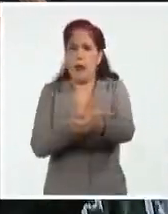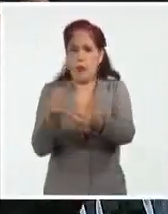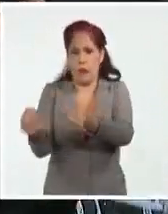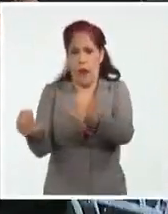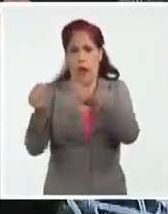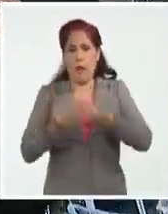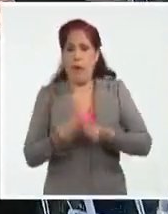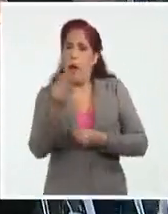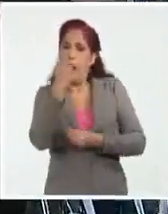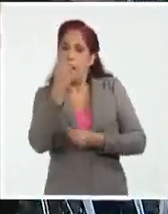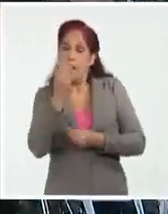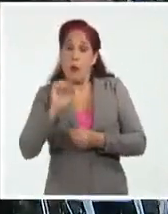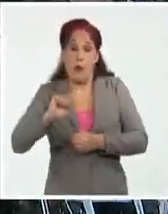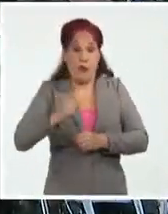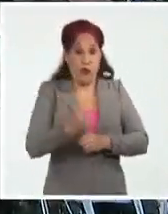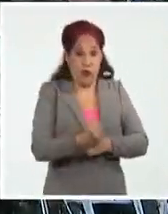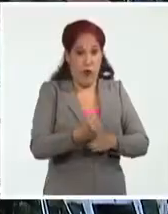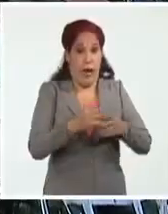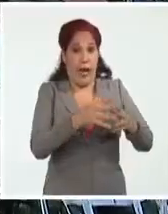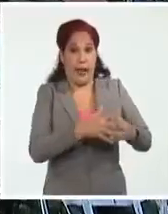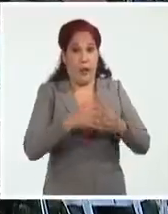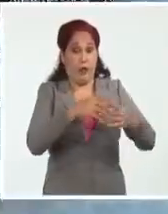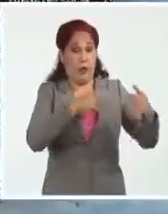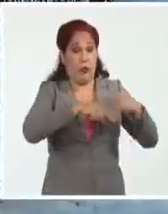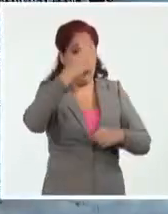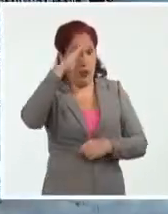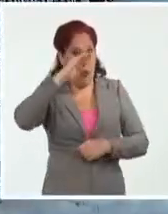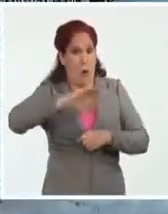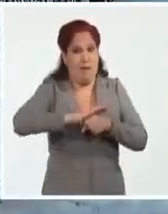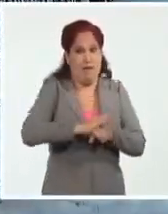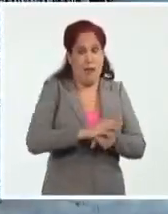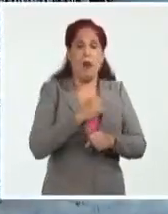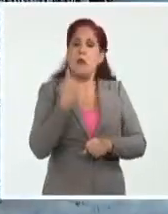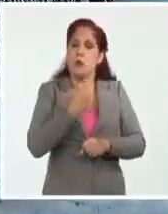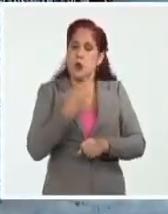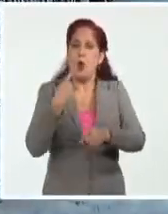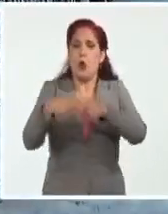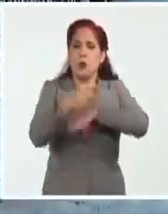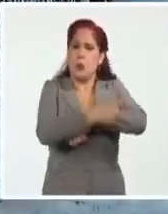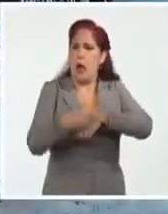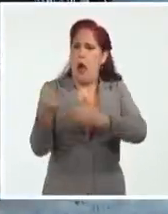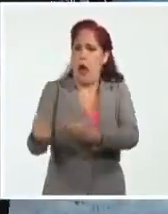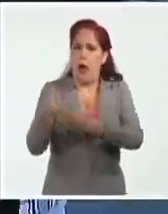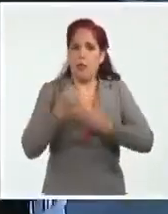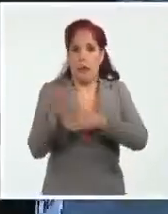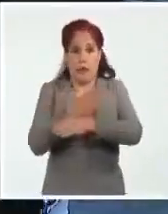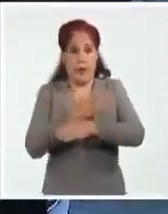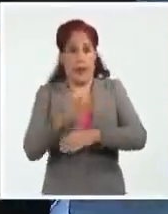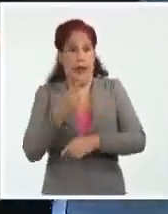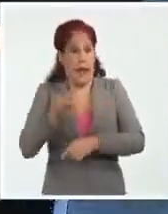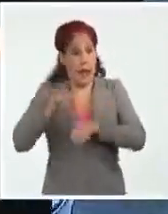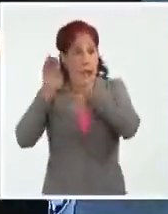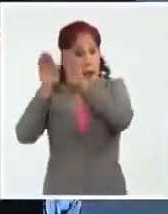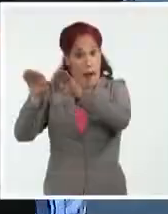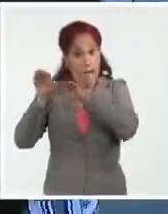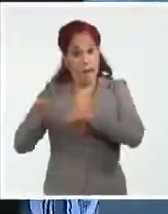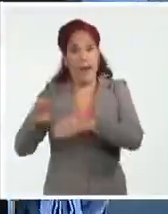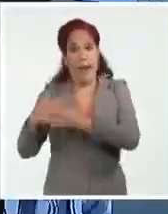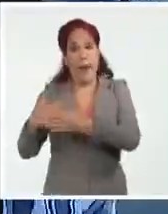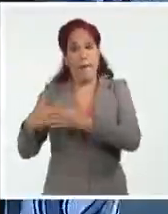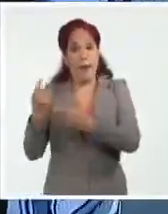como resultado del recrudecimiento del bloqueo estadounidense contra nuestro país. Ayer fuimos hasta los almacenes de la empresa